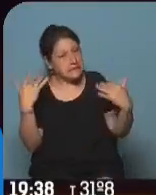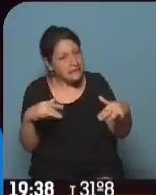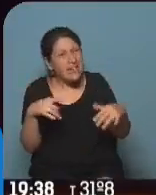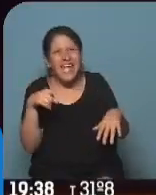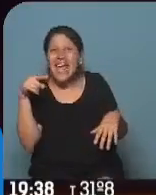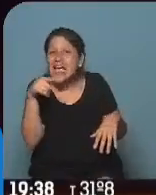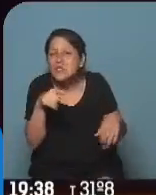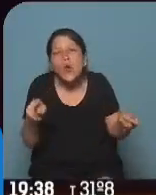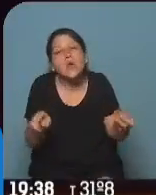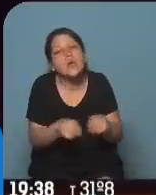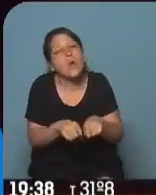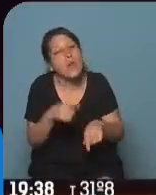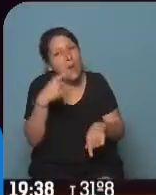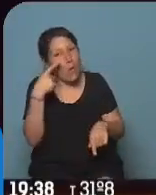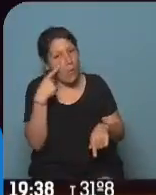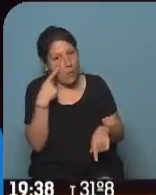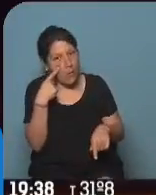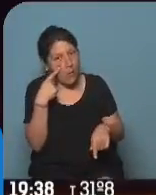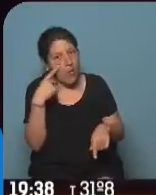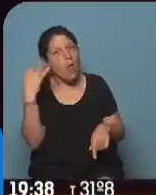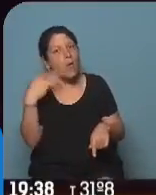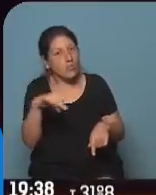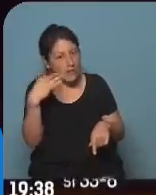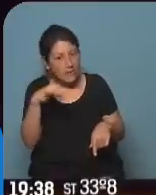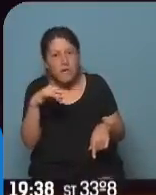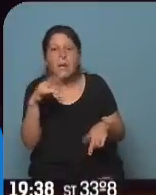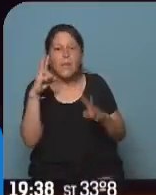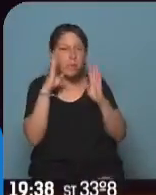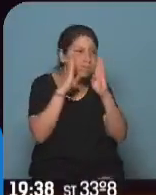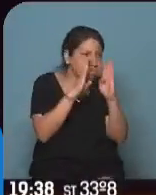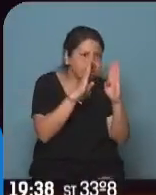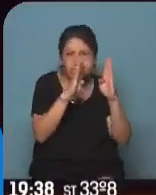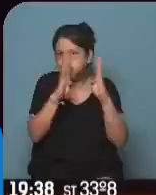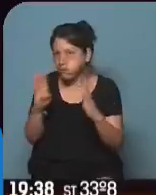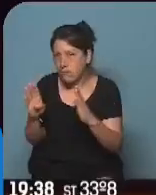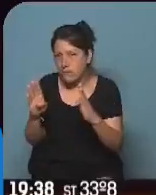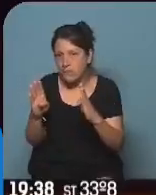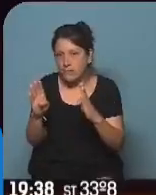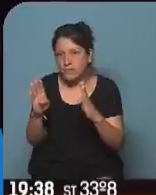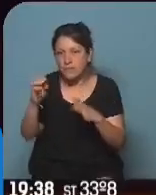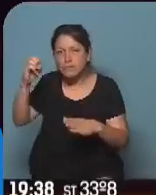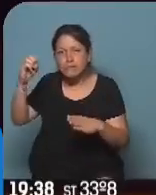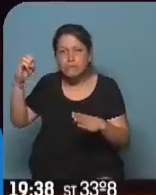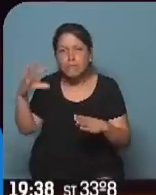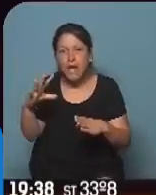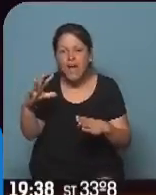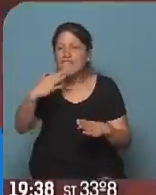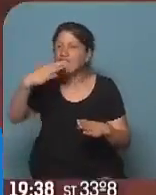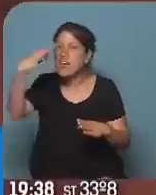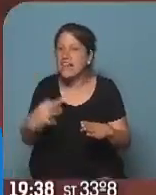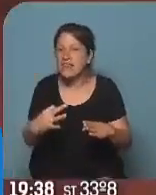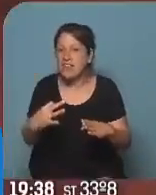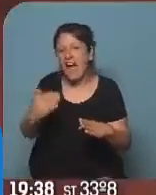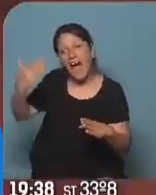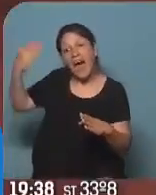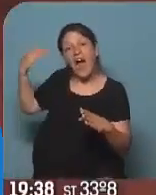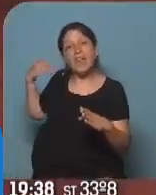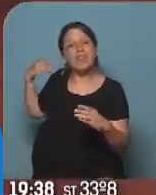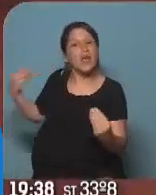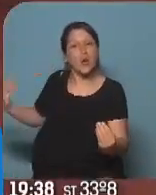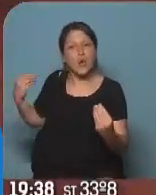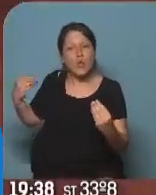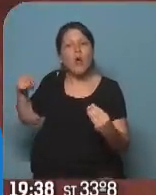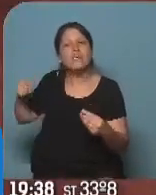debe dejar de lado en paralelo que podamos alumbrar la verdad de todo esto que nos pasó, porque en definitiva se trata de construir